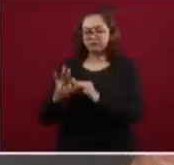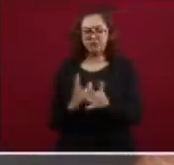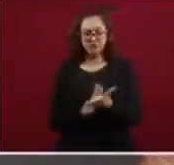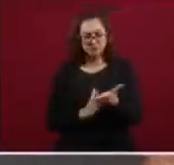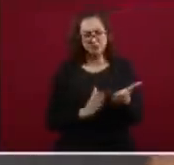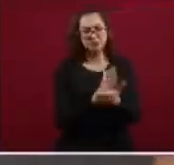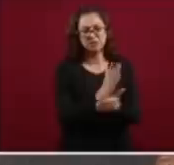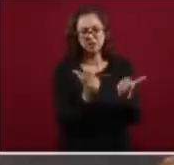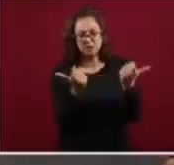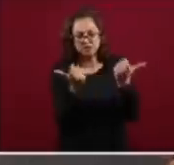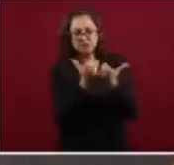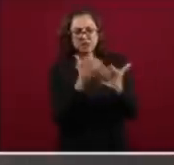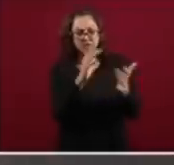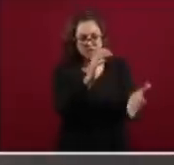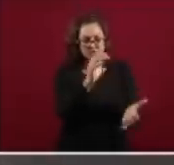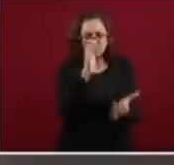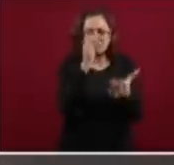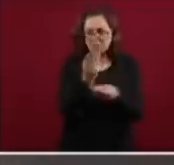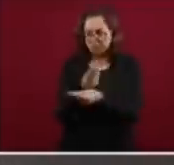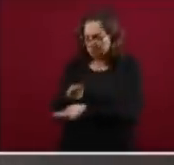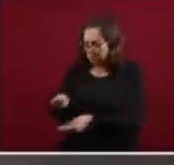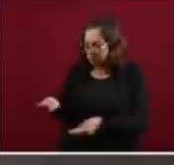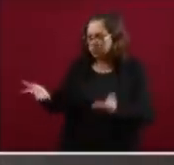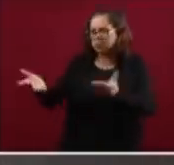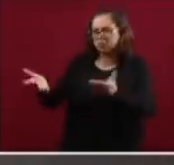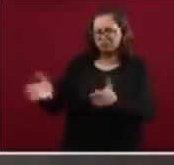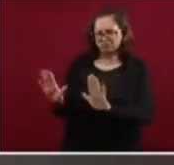eso no le corresponde